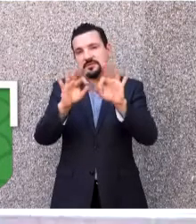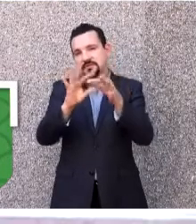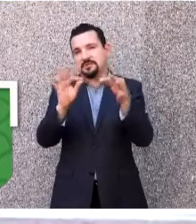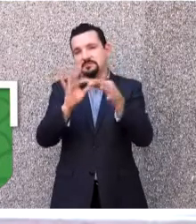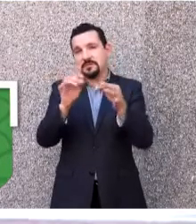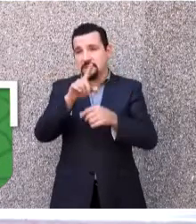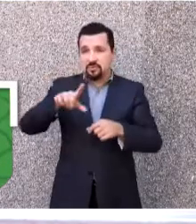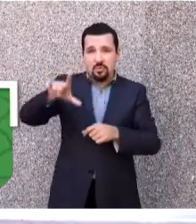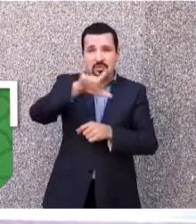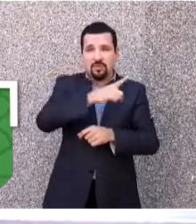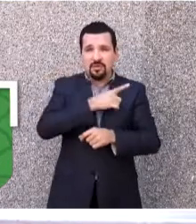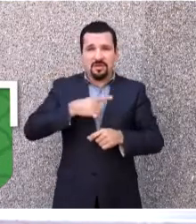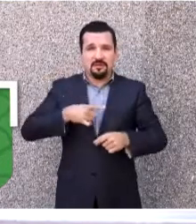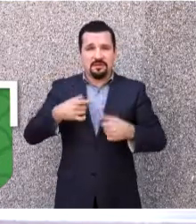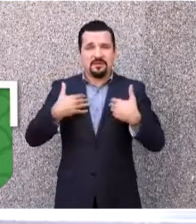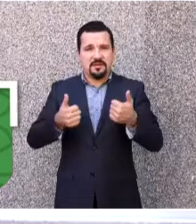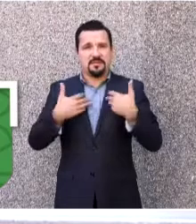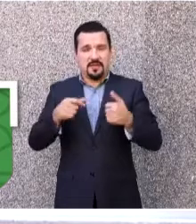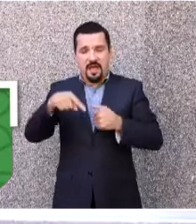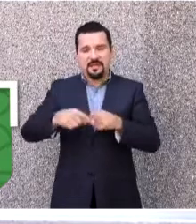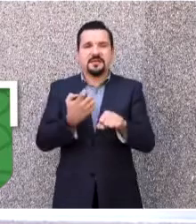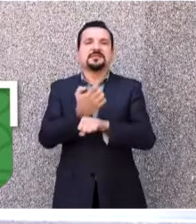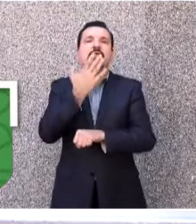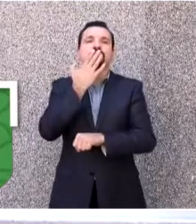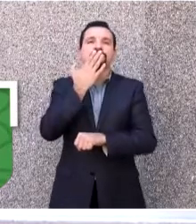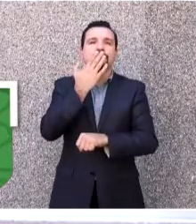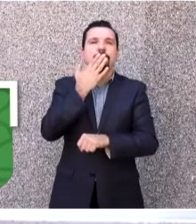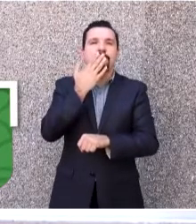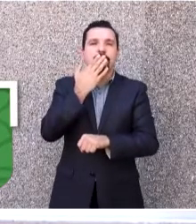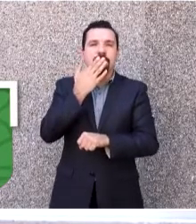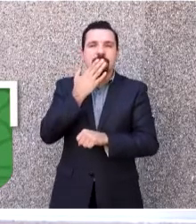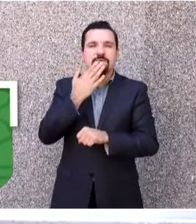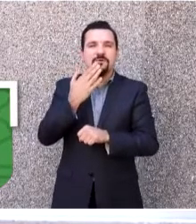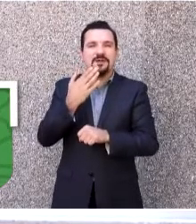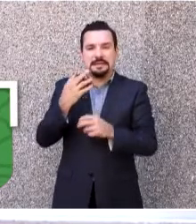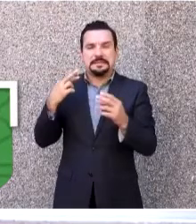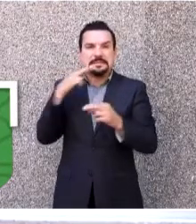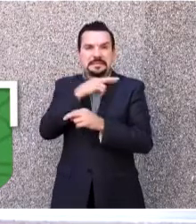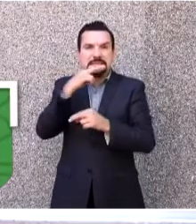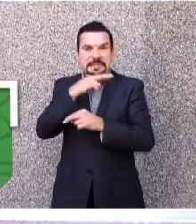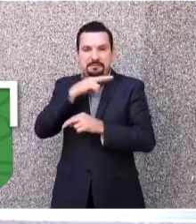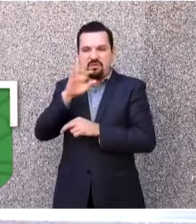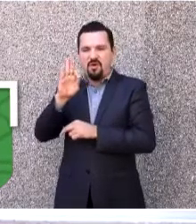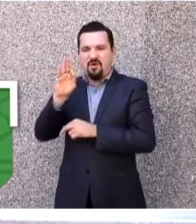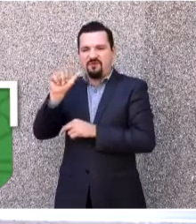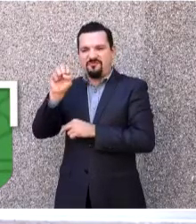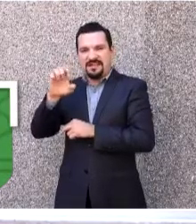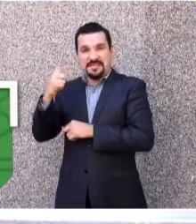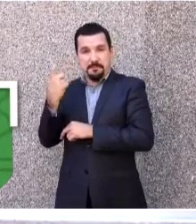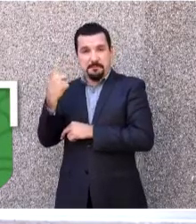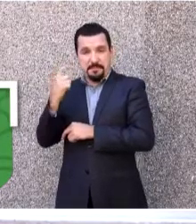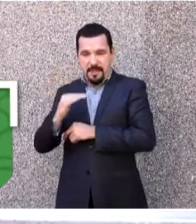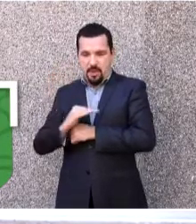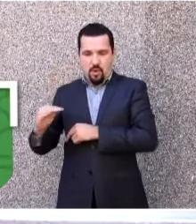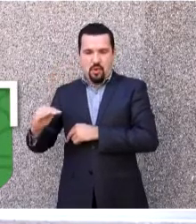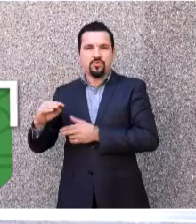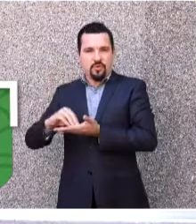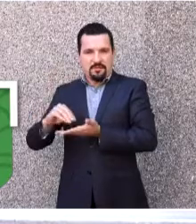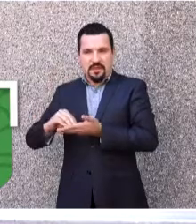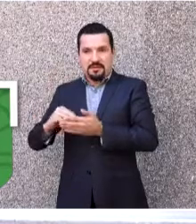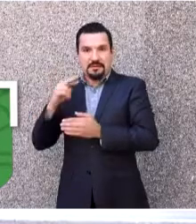que entendamos que aún en Sonora estamos en la transitando, dijimos con rapidez, hacia la fase 2, pero todavía nos encontramos en la fase